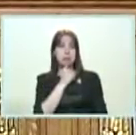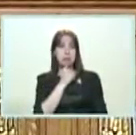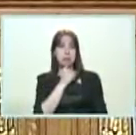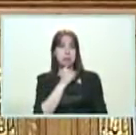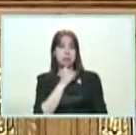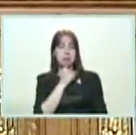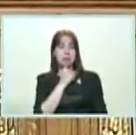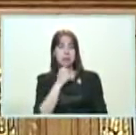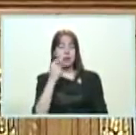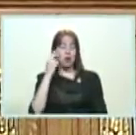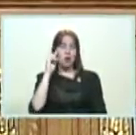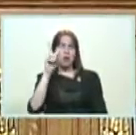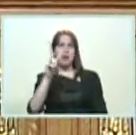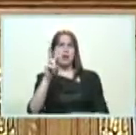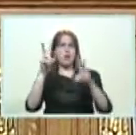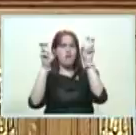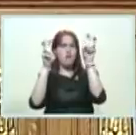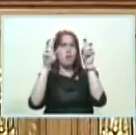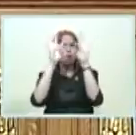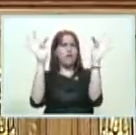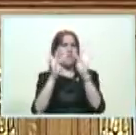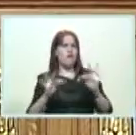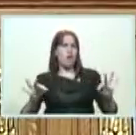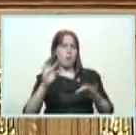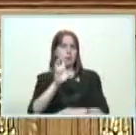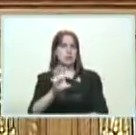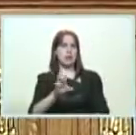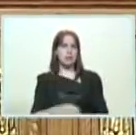Vamos a ver una nueva forma de Estado.